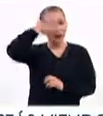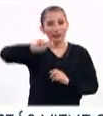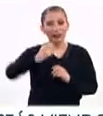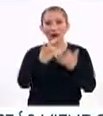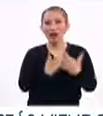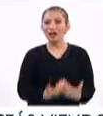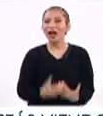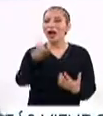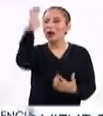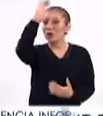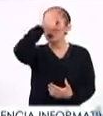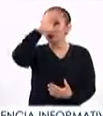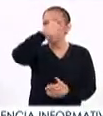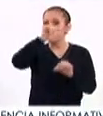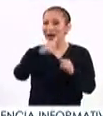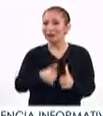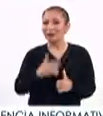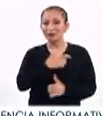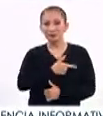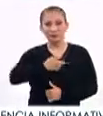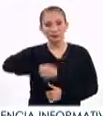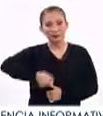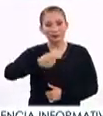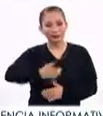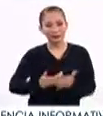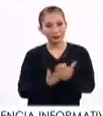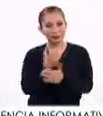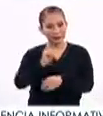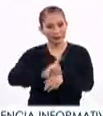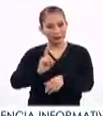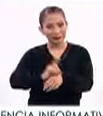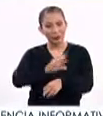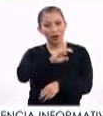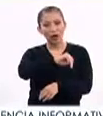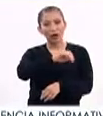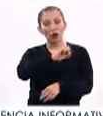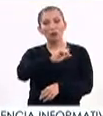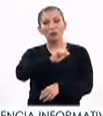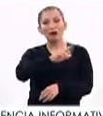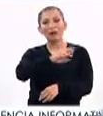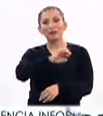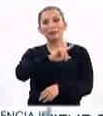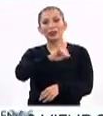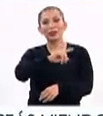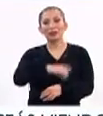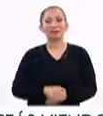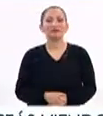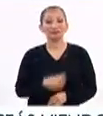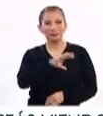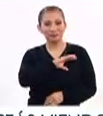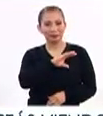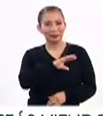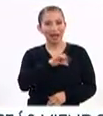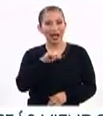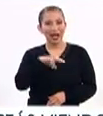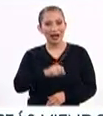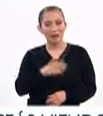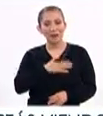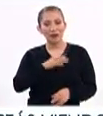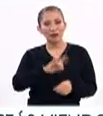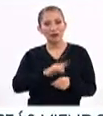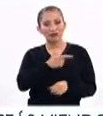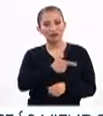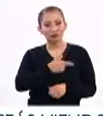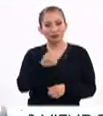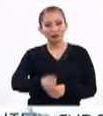tecnología, la cultura y el arte. Saludo con mucho gusto, como todas las mañanas, a Omar Cepeda. ¿Cómo estás, Omar? Mi queridísima Ana Cris, muy buenos días, qué